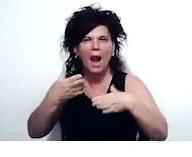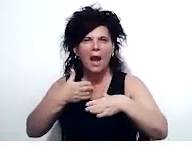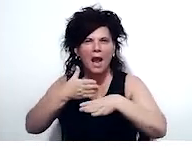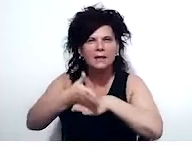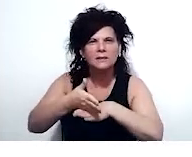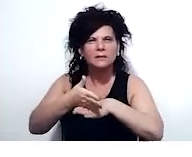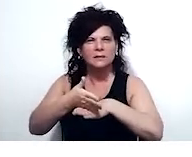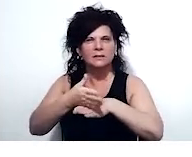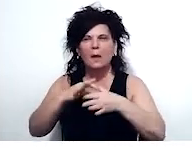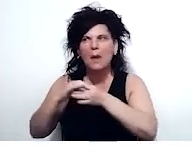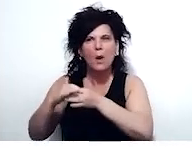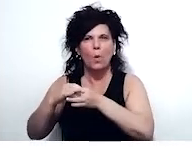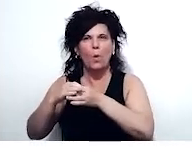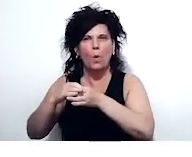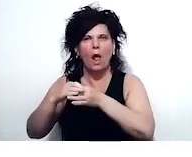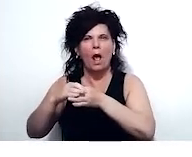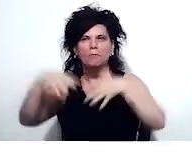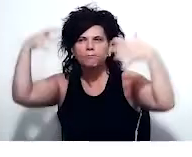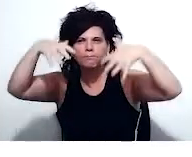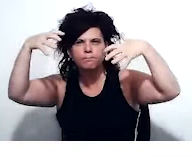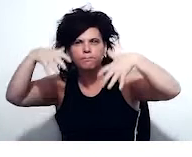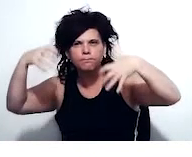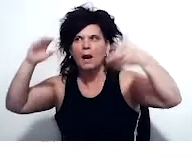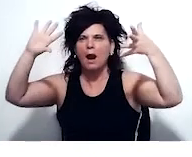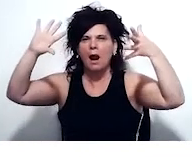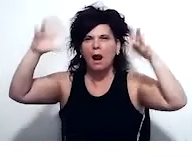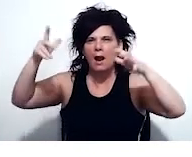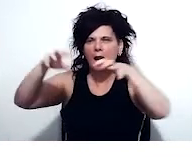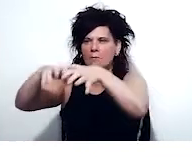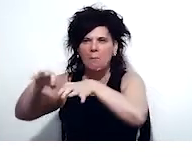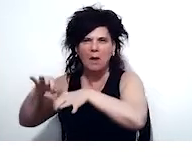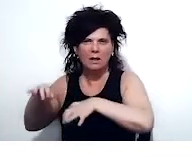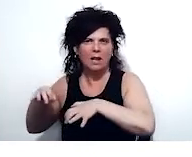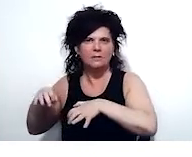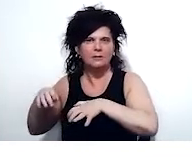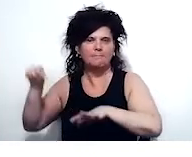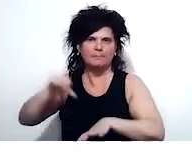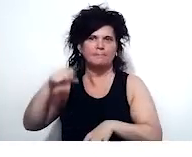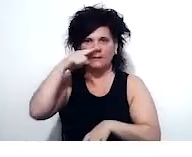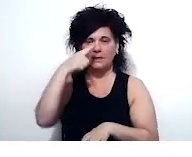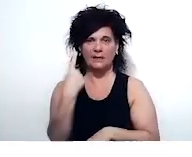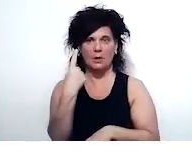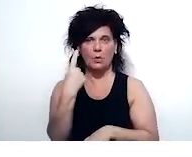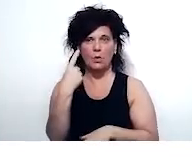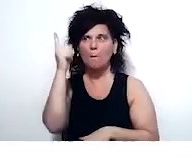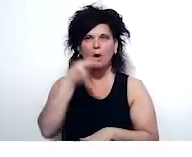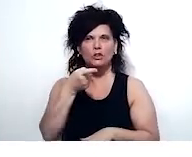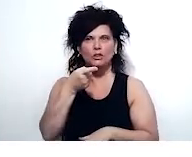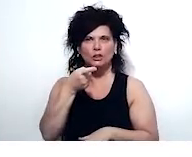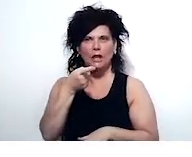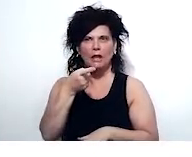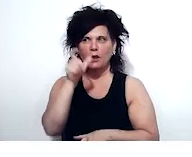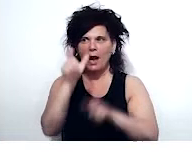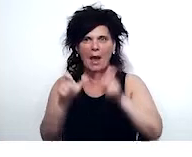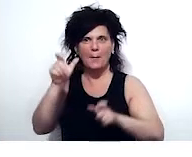sobre las plantaciones, sobre riego, sobre el clima, ¿no? Entonces, el 71% de la población urbana